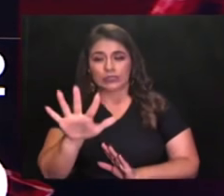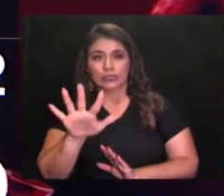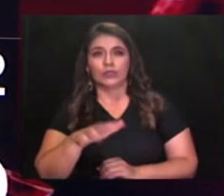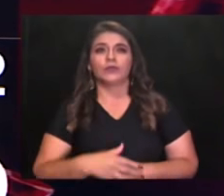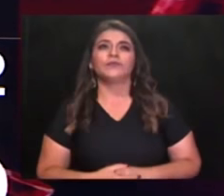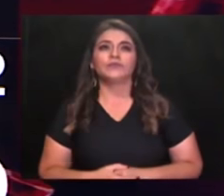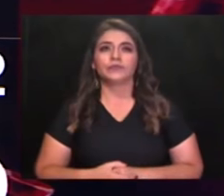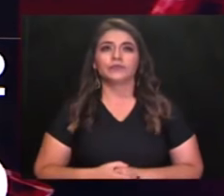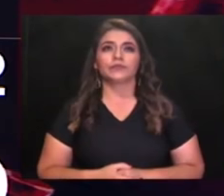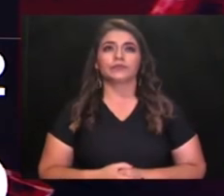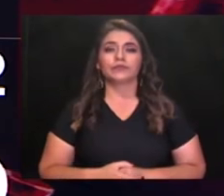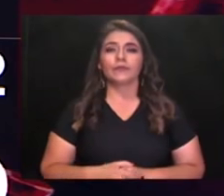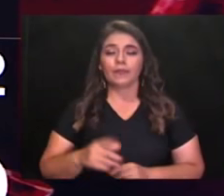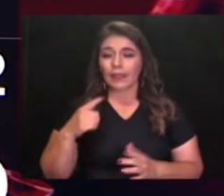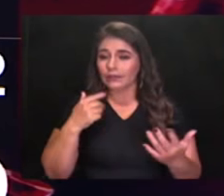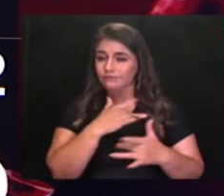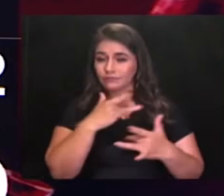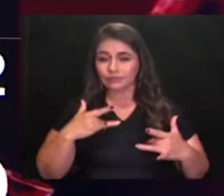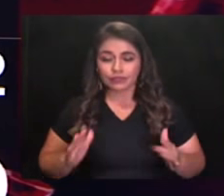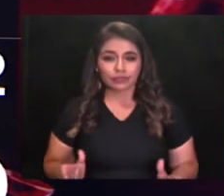3,388,655. Los recuperados